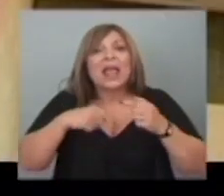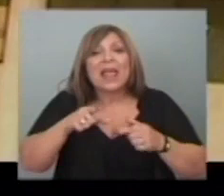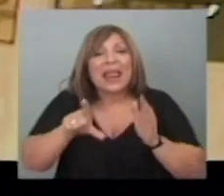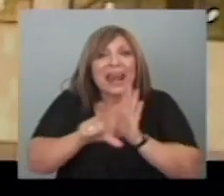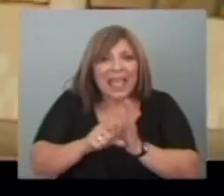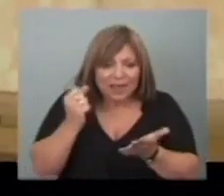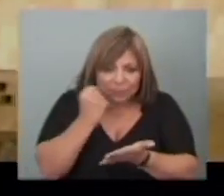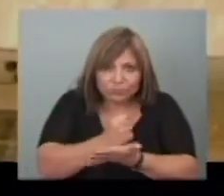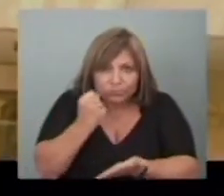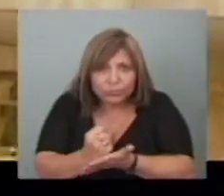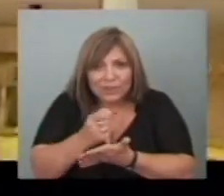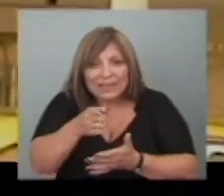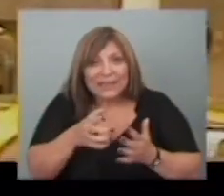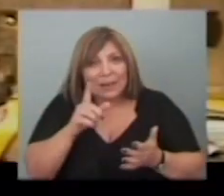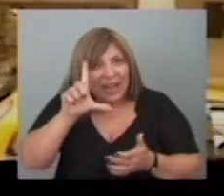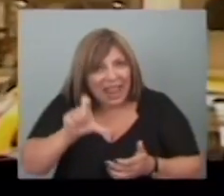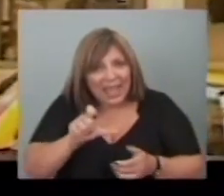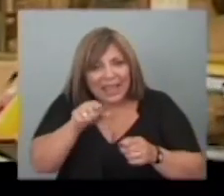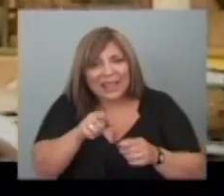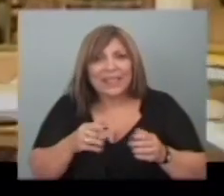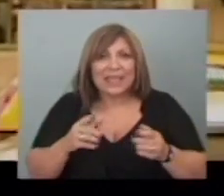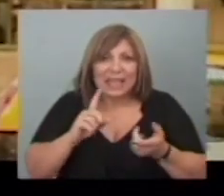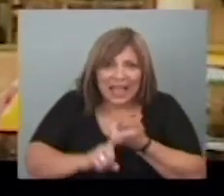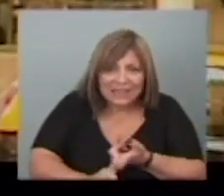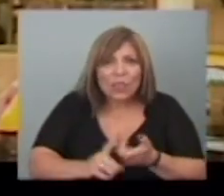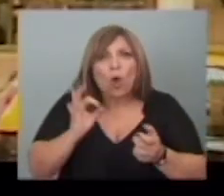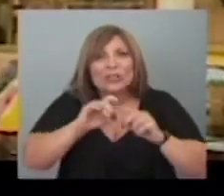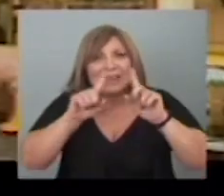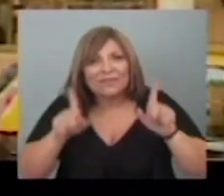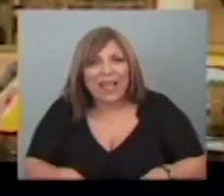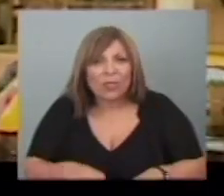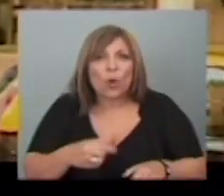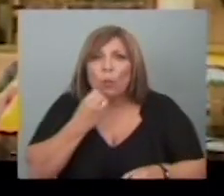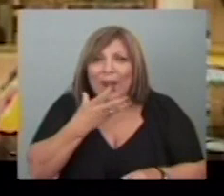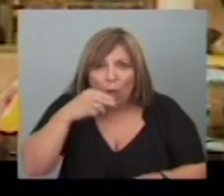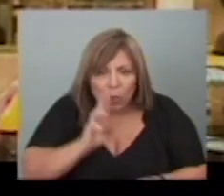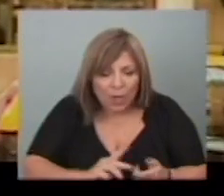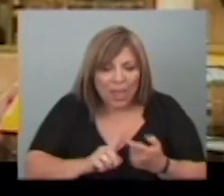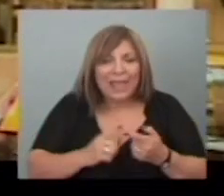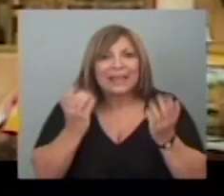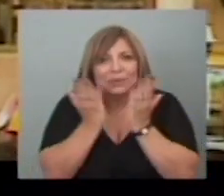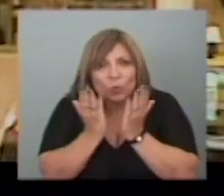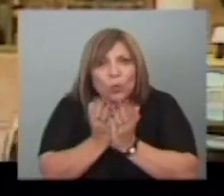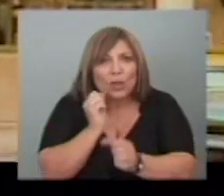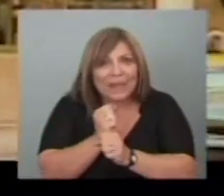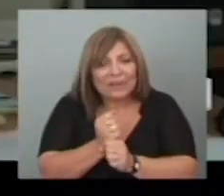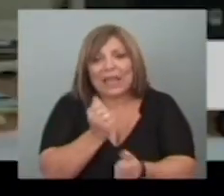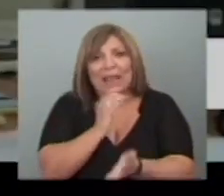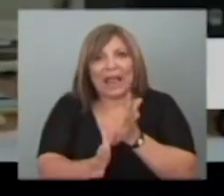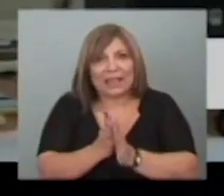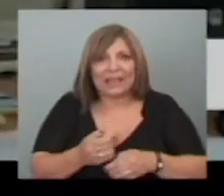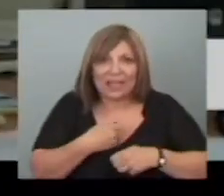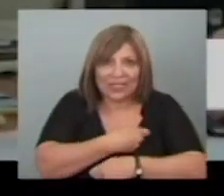consulares de partidas de Estado civil, certificado de antecedentes judiciales, certificados de estudio y laborales, sean gratuitos.